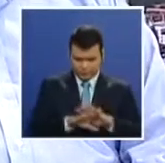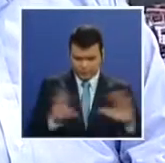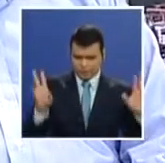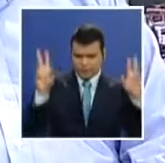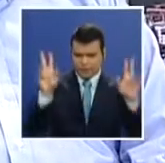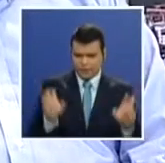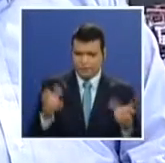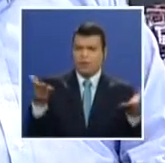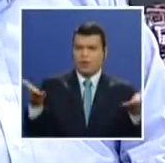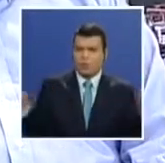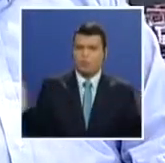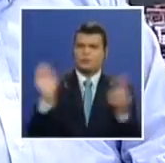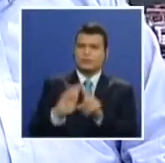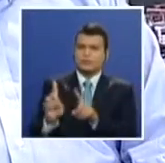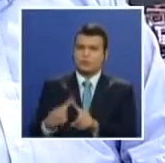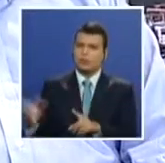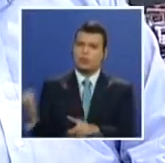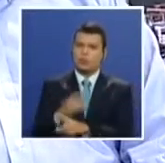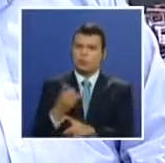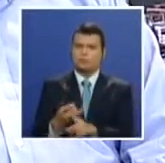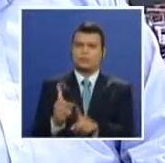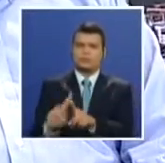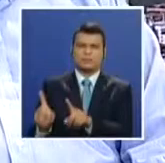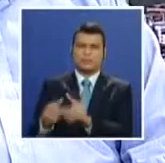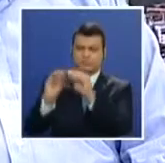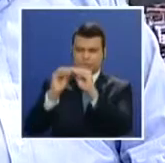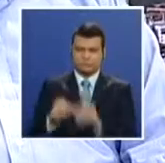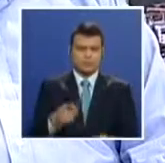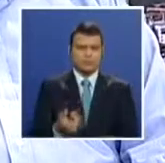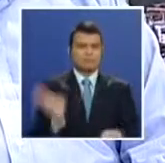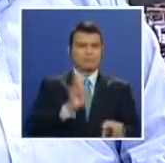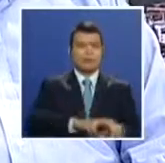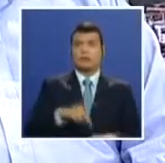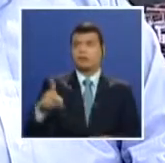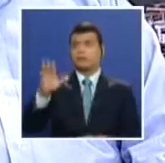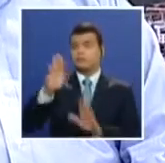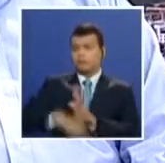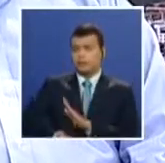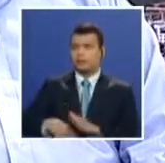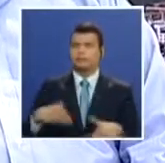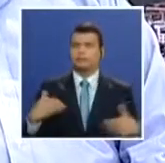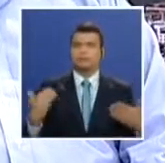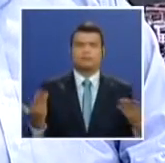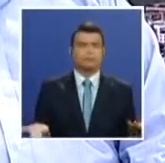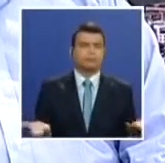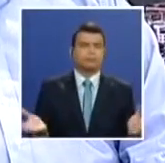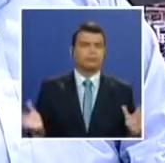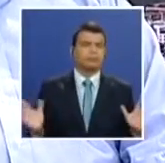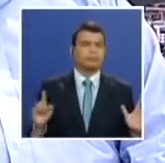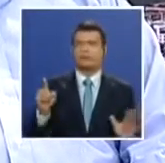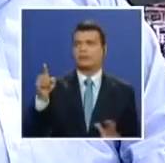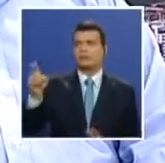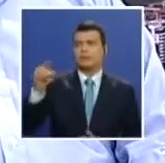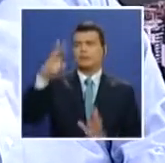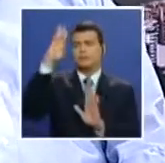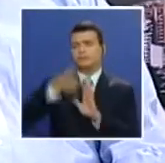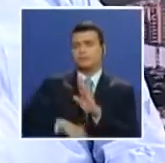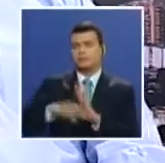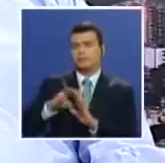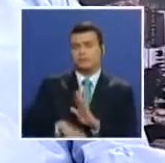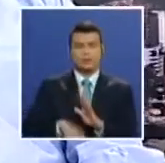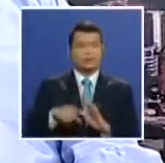el tema de los insumos agropecuarios que aquí valen el doble que en brasil sí pues si usted está produciendo supremamente